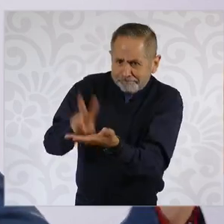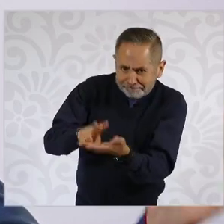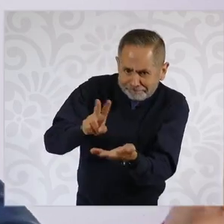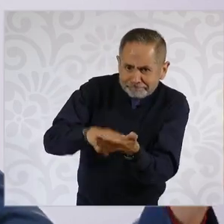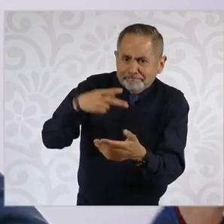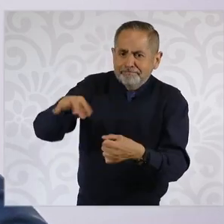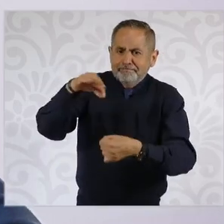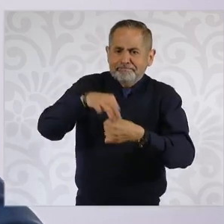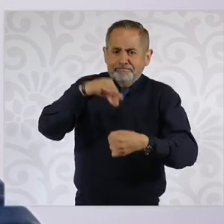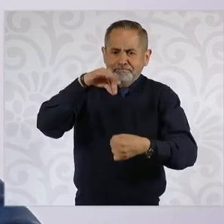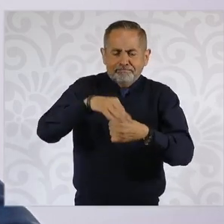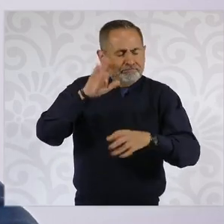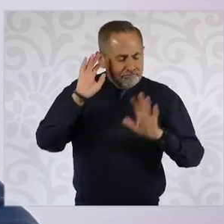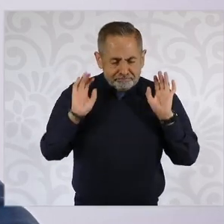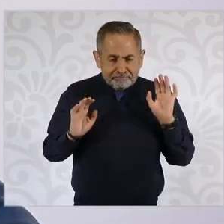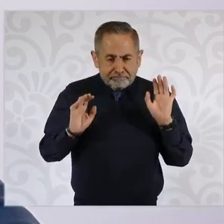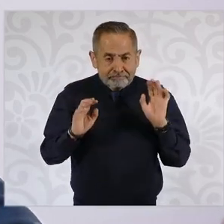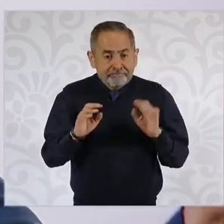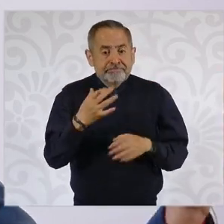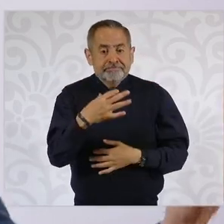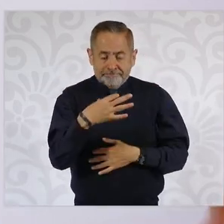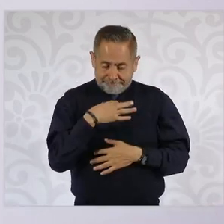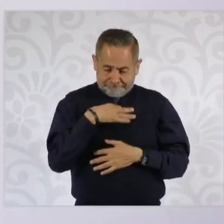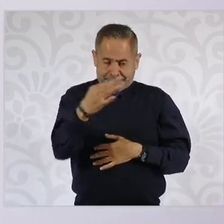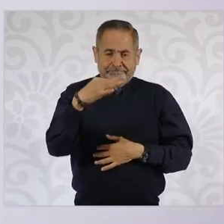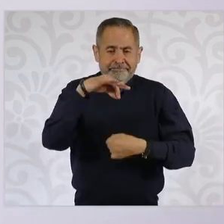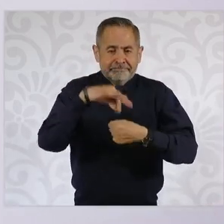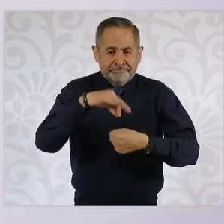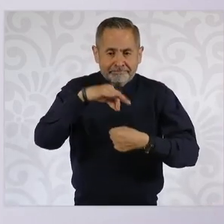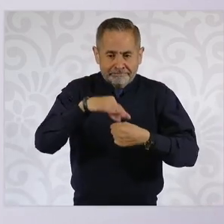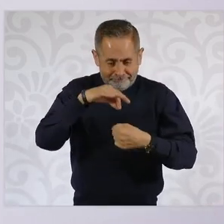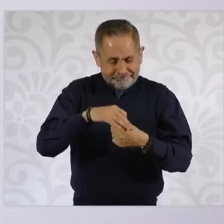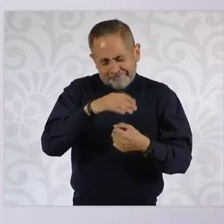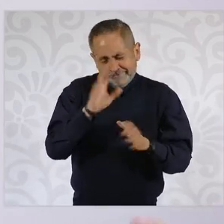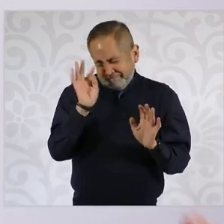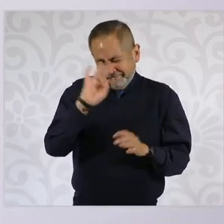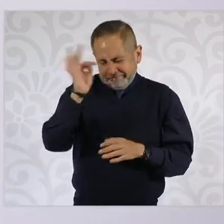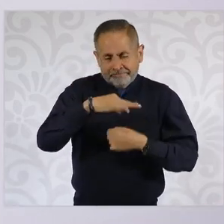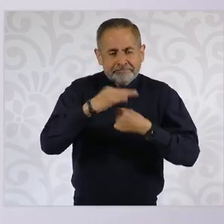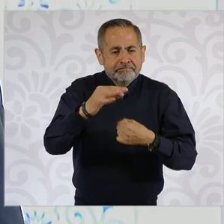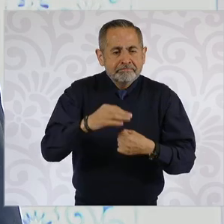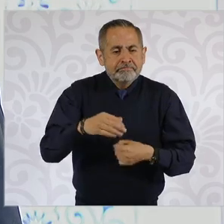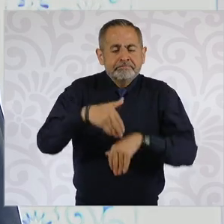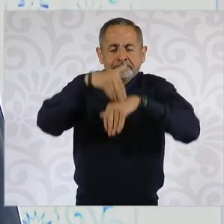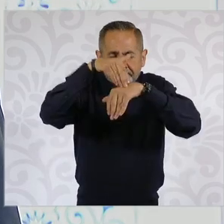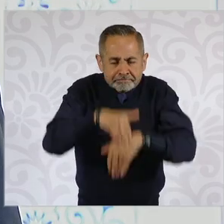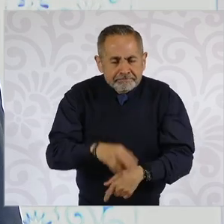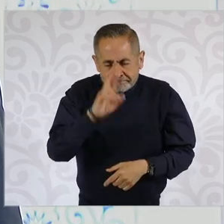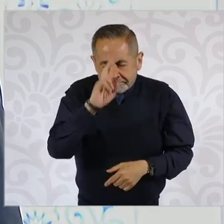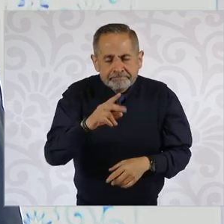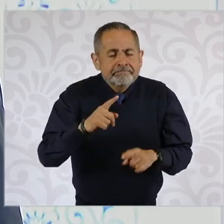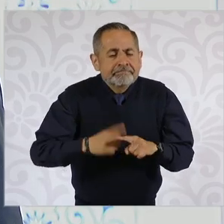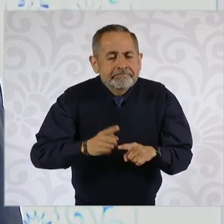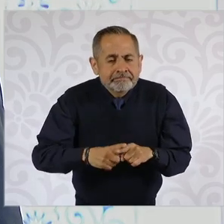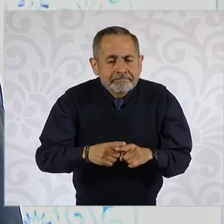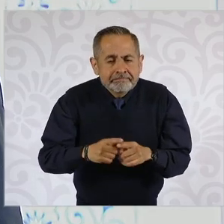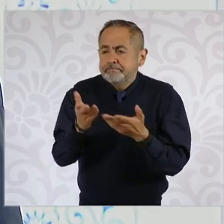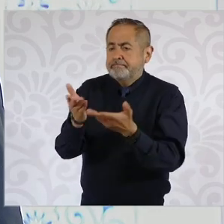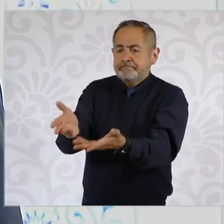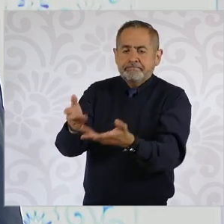Y el juez o la jueza, ¿a quién le va a responder? Al pueblo.